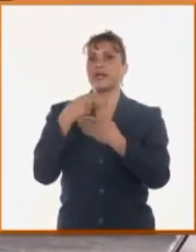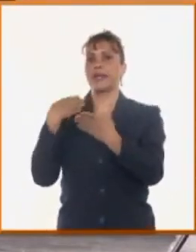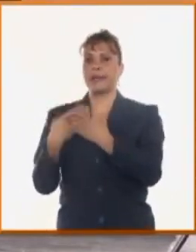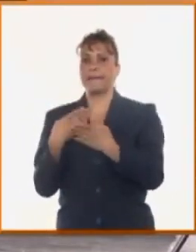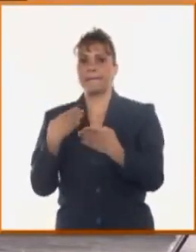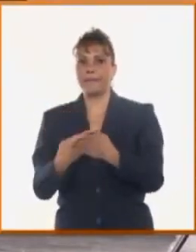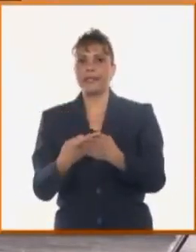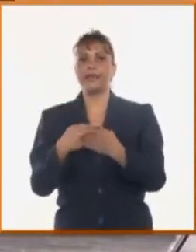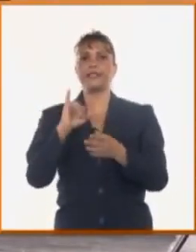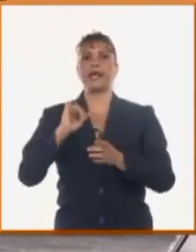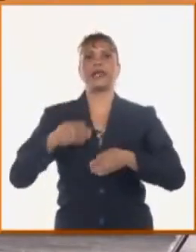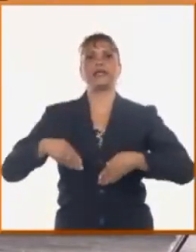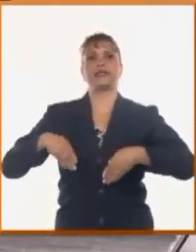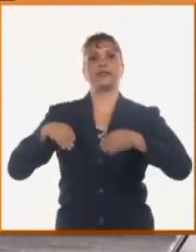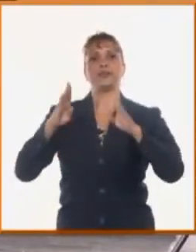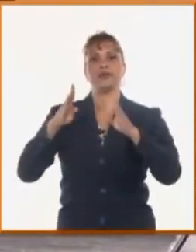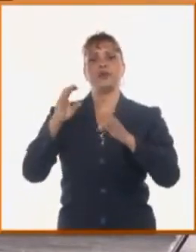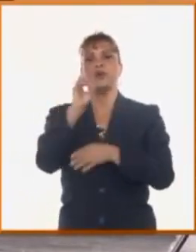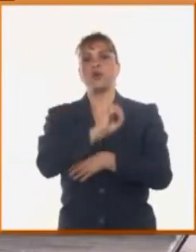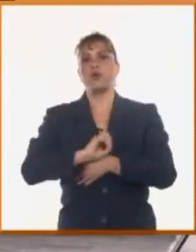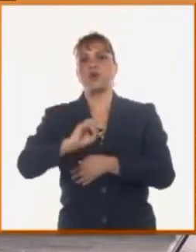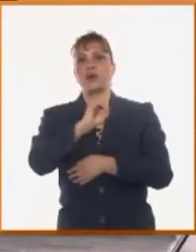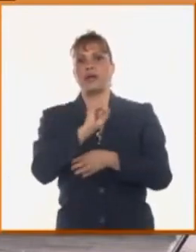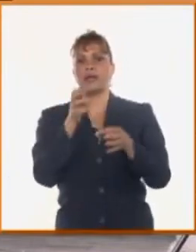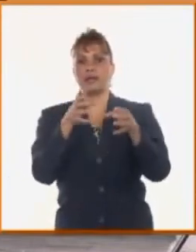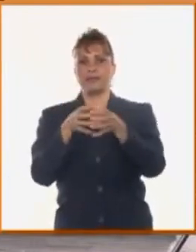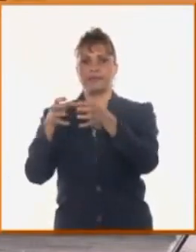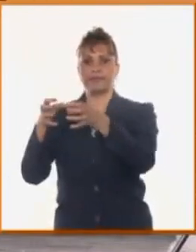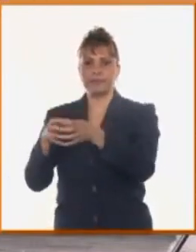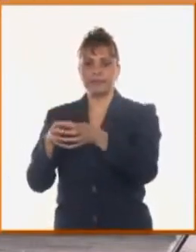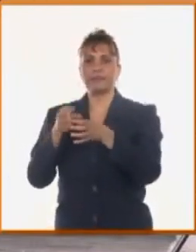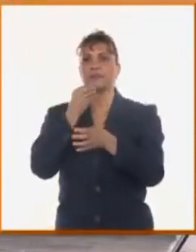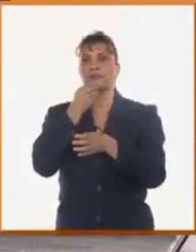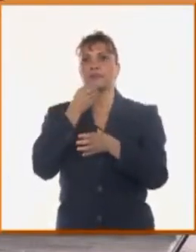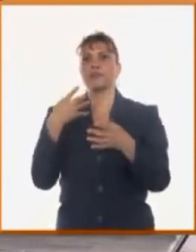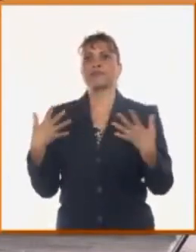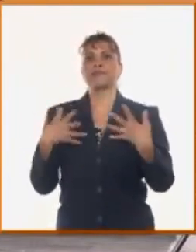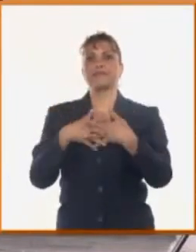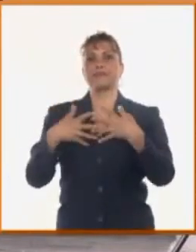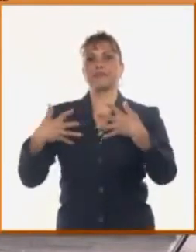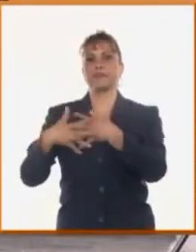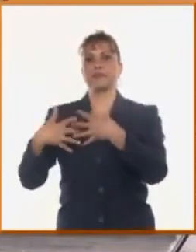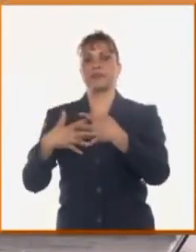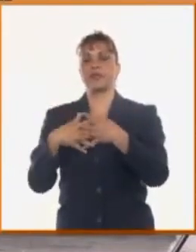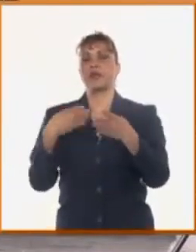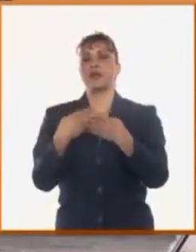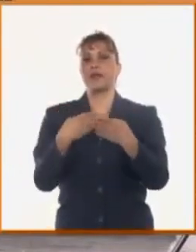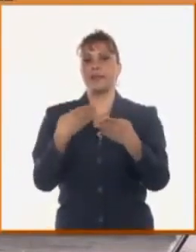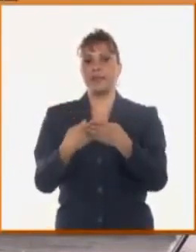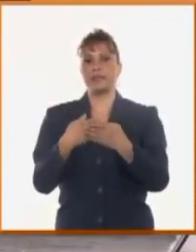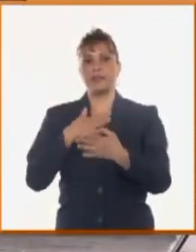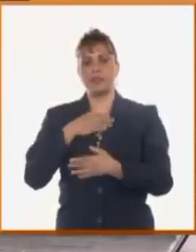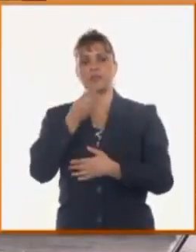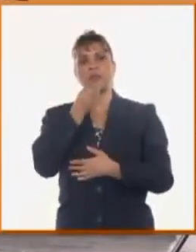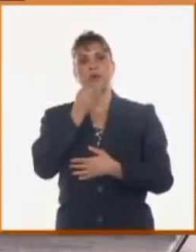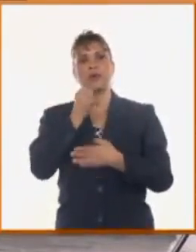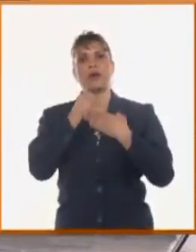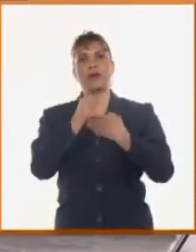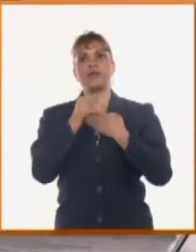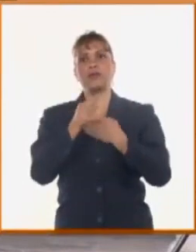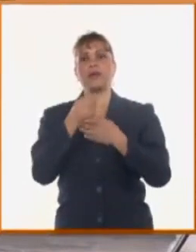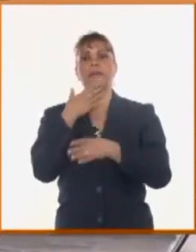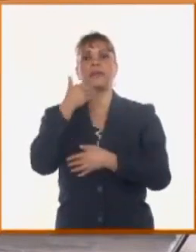las instituciones, los organismos que pueden forjar alianzas con este grupo empresarial y pueden ayudar también a gestionar